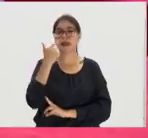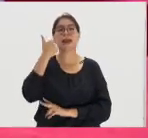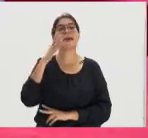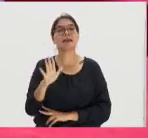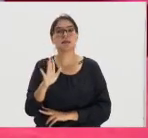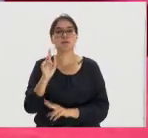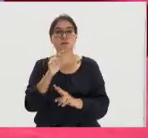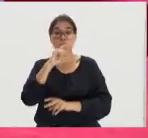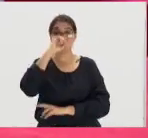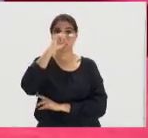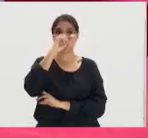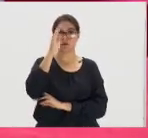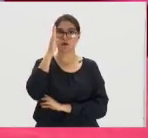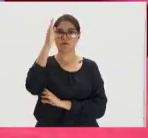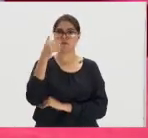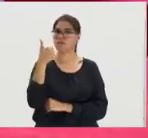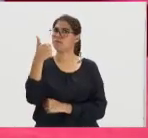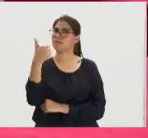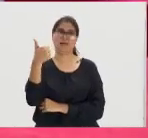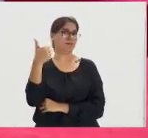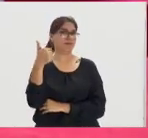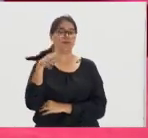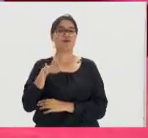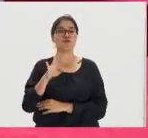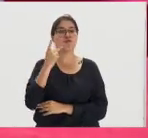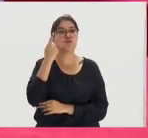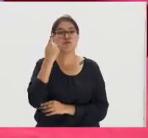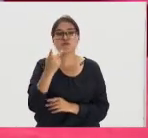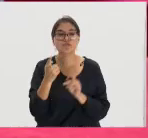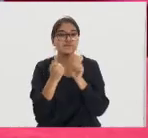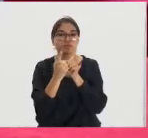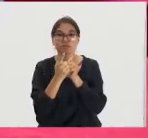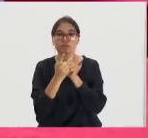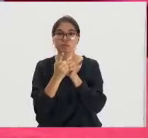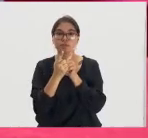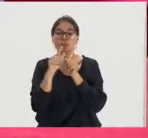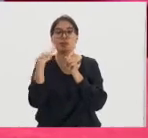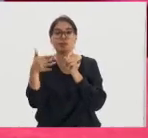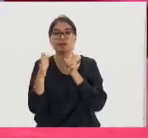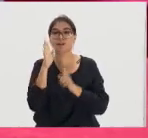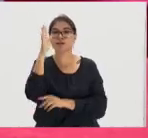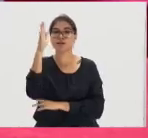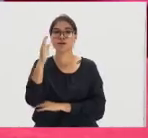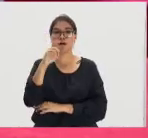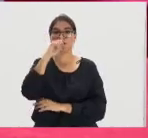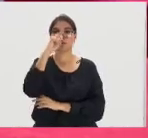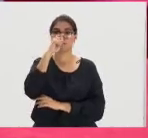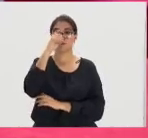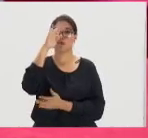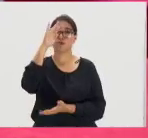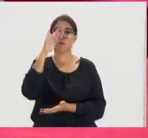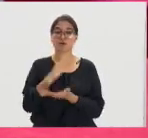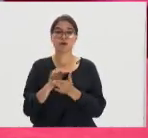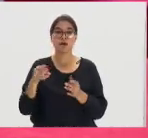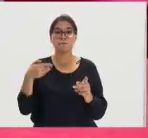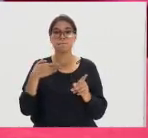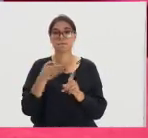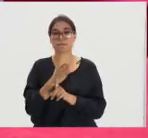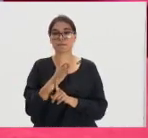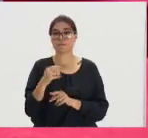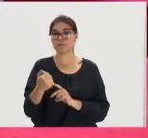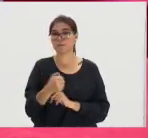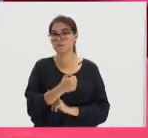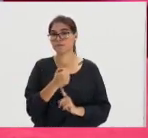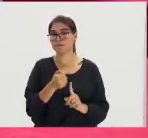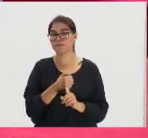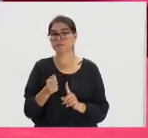bien. A uno no le va bien. Sí, es cierto, el tráfico está pesado. Hermano, usted sabe